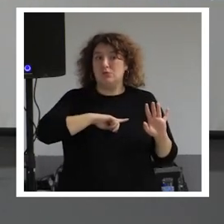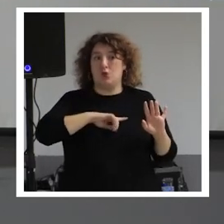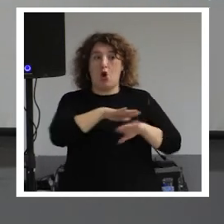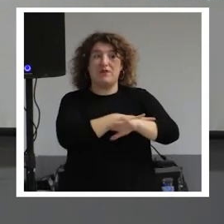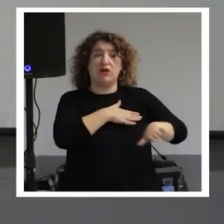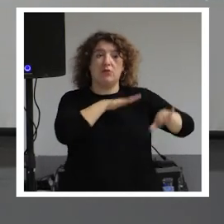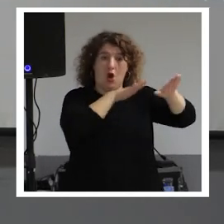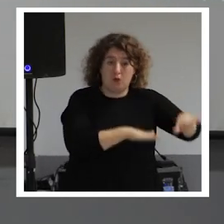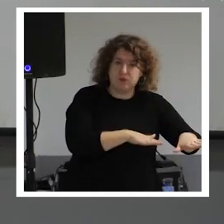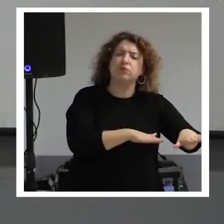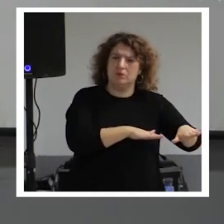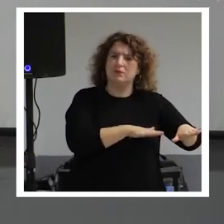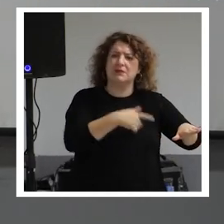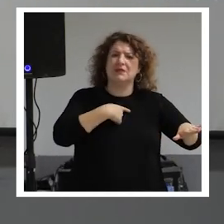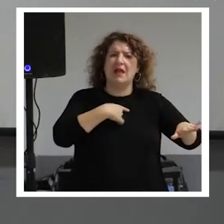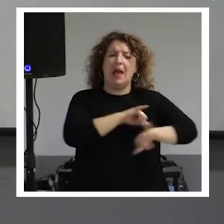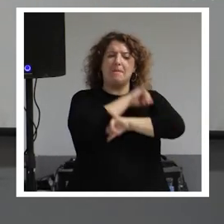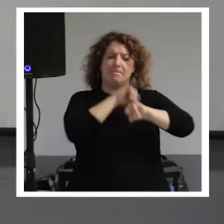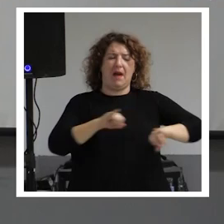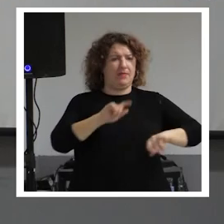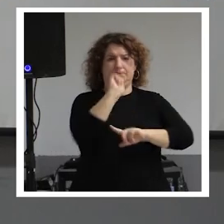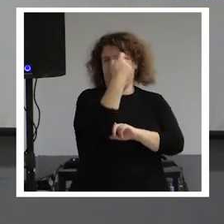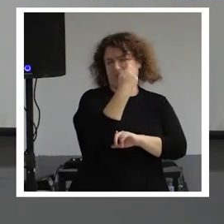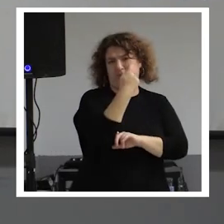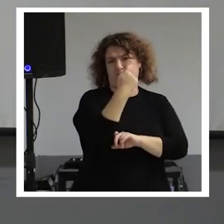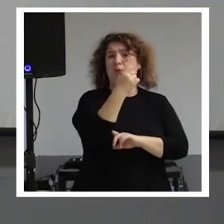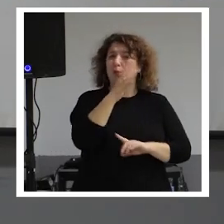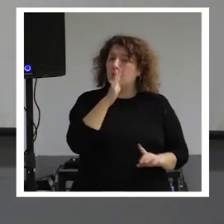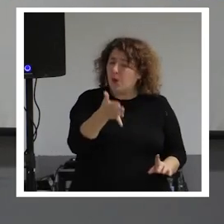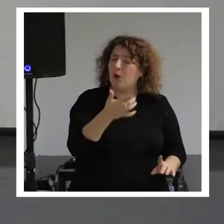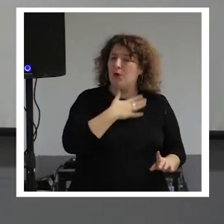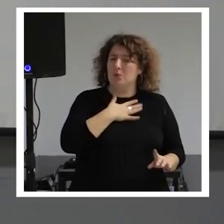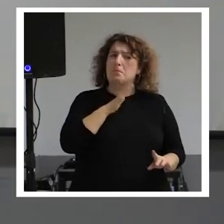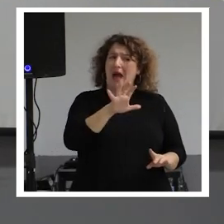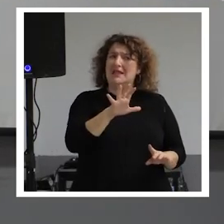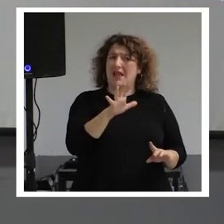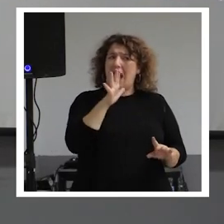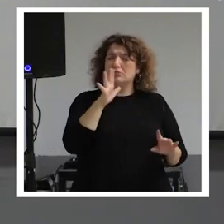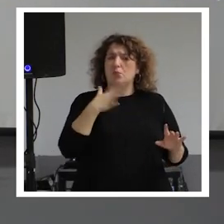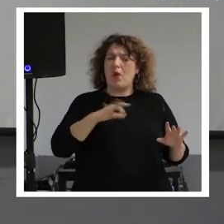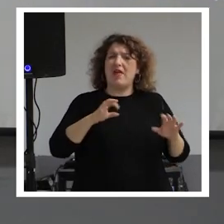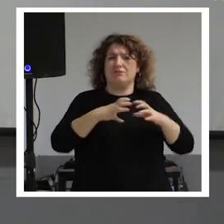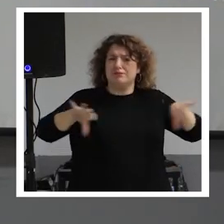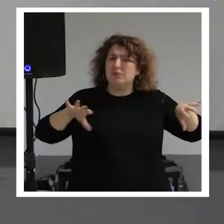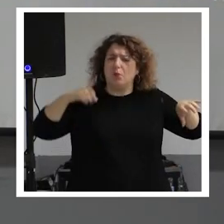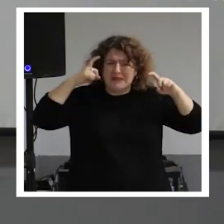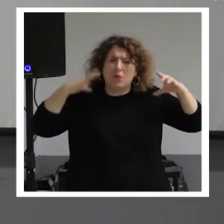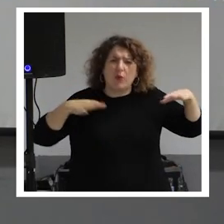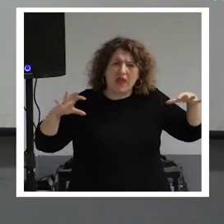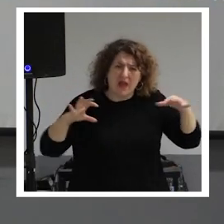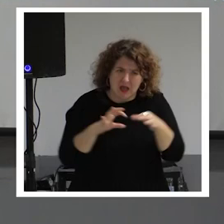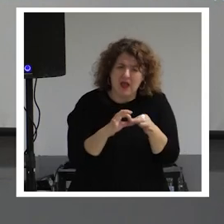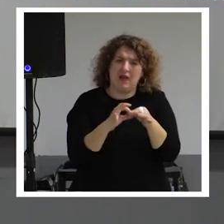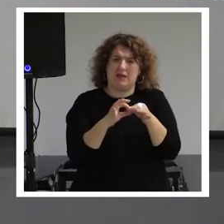está en un momento complejo quedó cojo quedó herido por la situación de la Constituyente pero nuestro principal objetivo para los que estamos del lado del gobierno